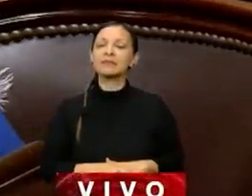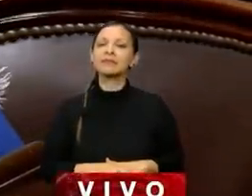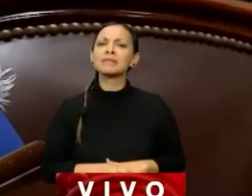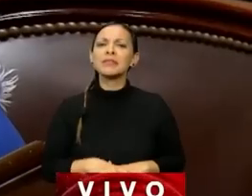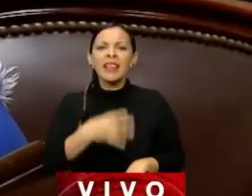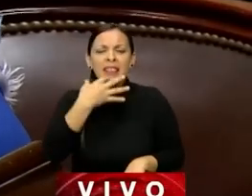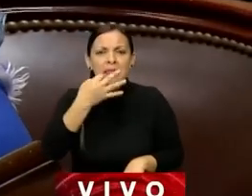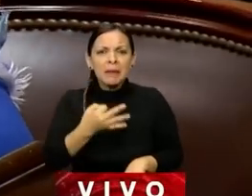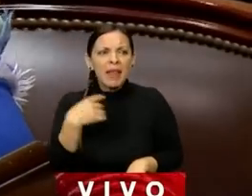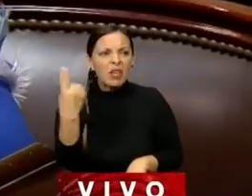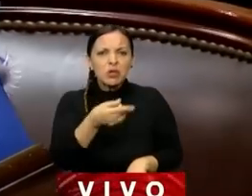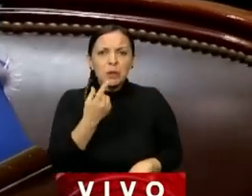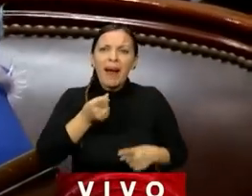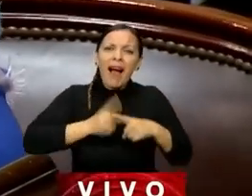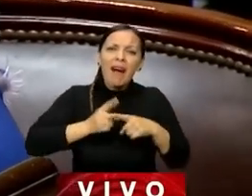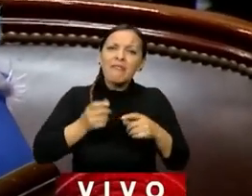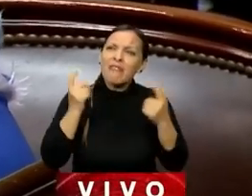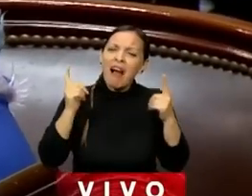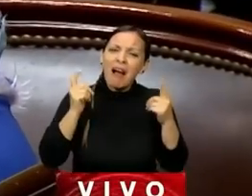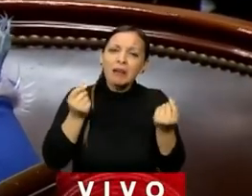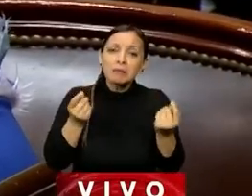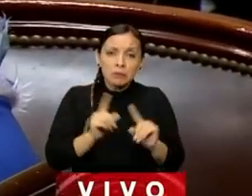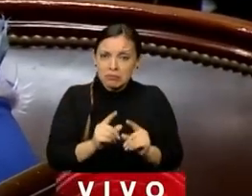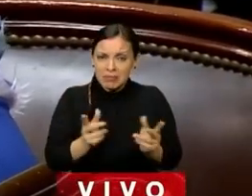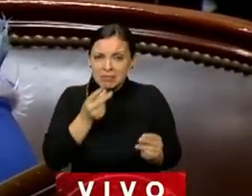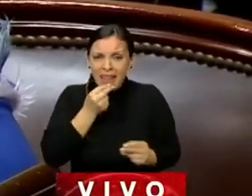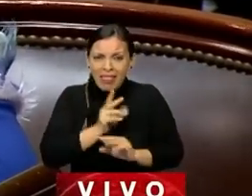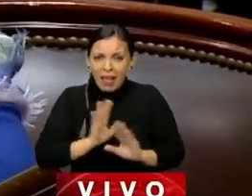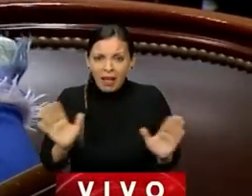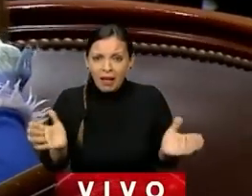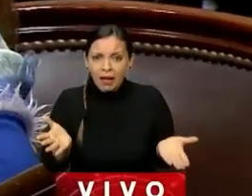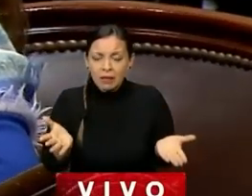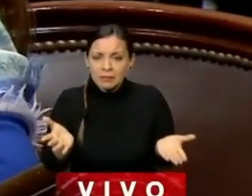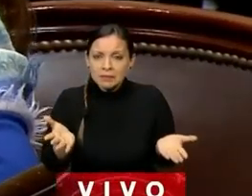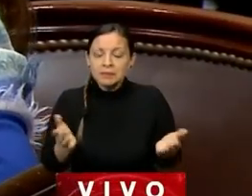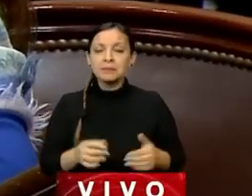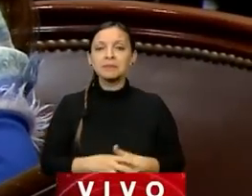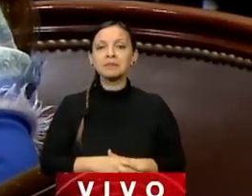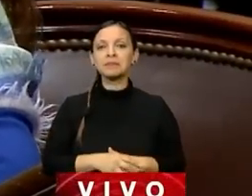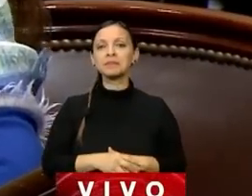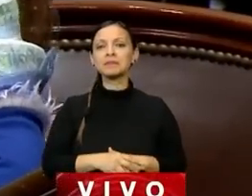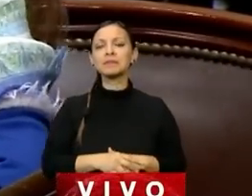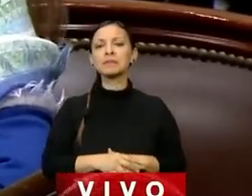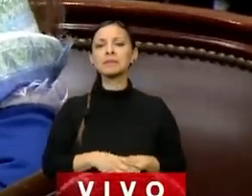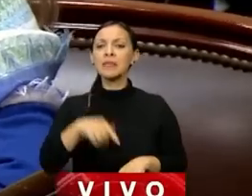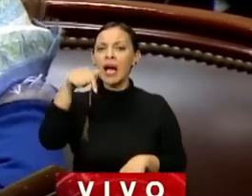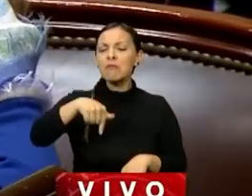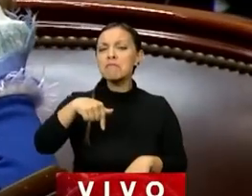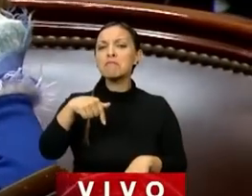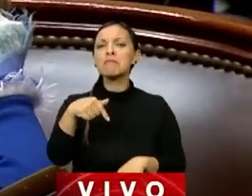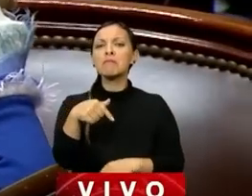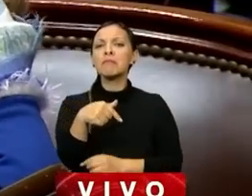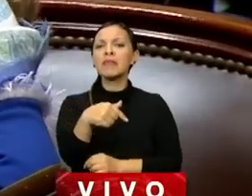Que no tenemos nada para festejar, y vaya que no tenemos nada para festejar. ¿Que estamos frente a